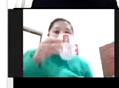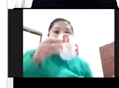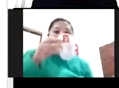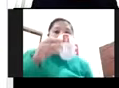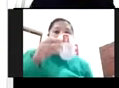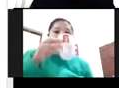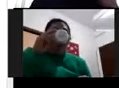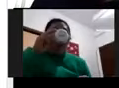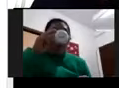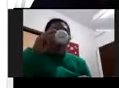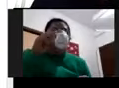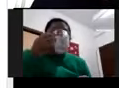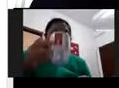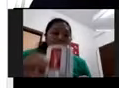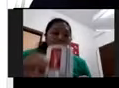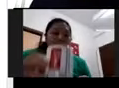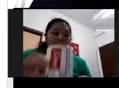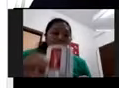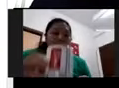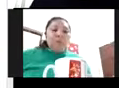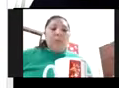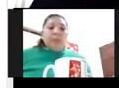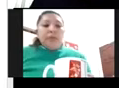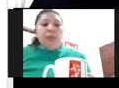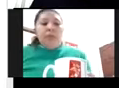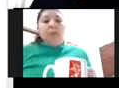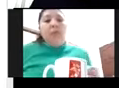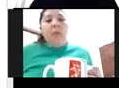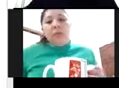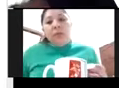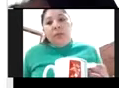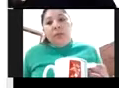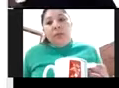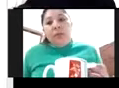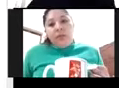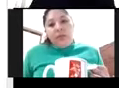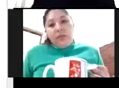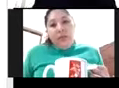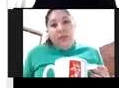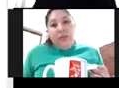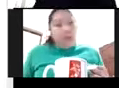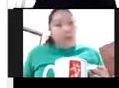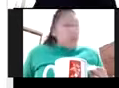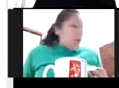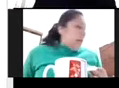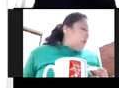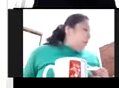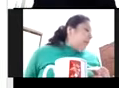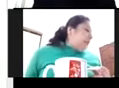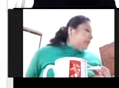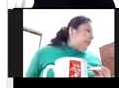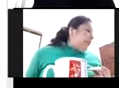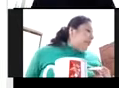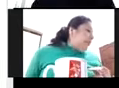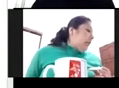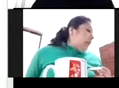y además tengamos en cuenta que la publicidad juega no solamente los avisos para convocar a